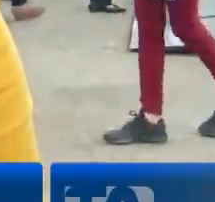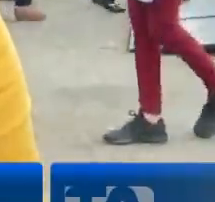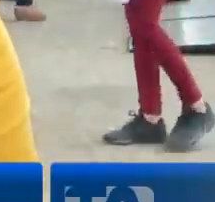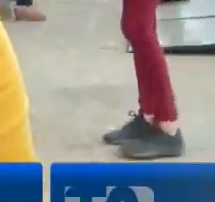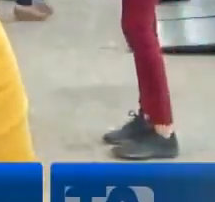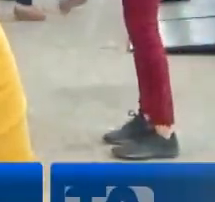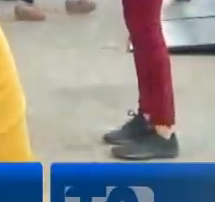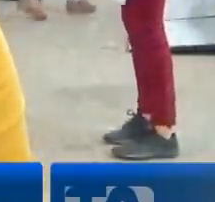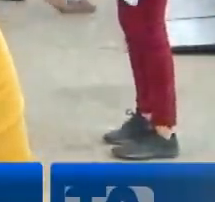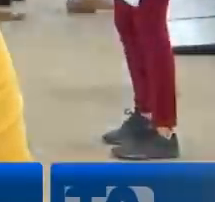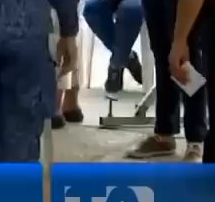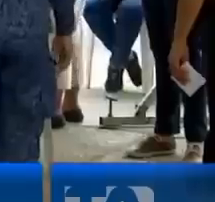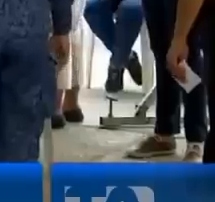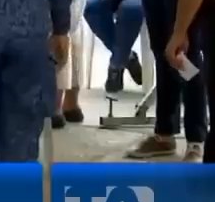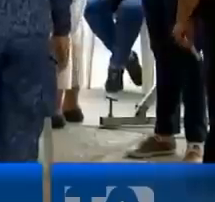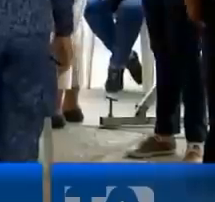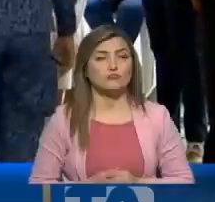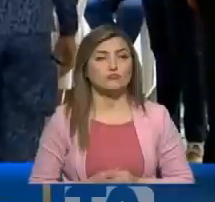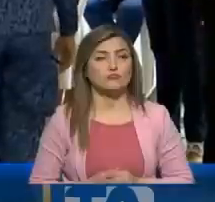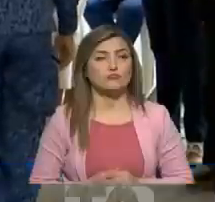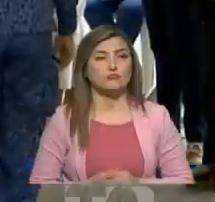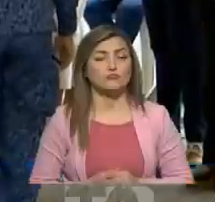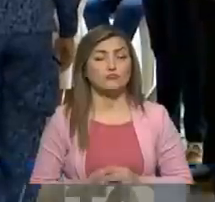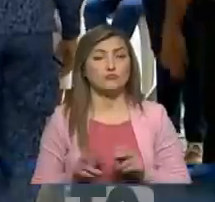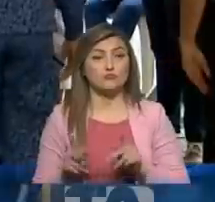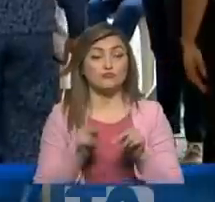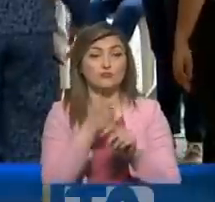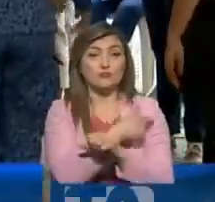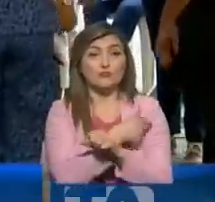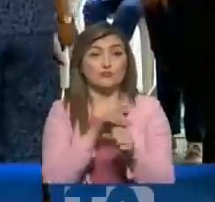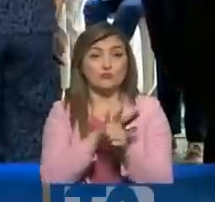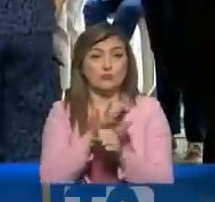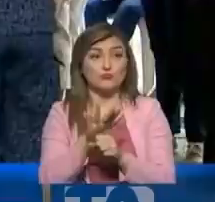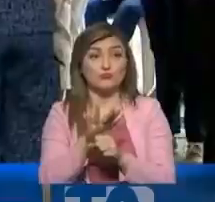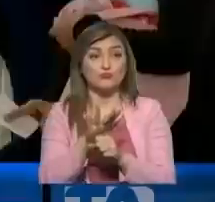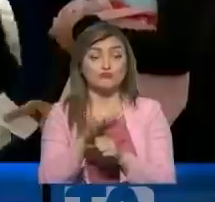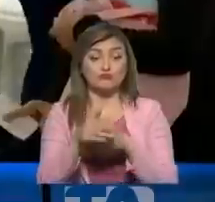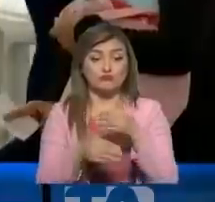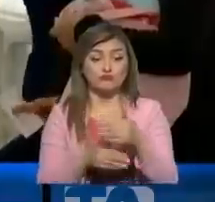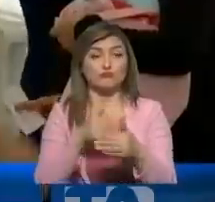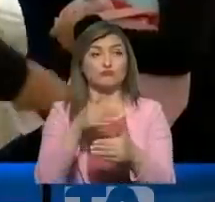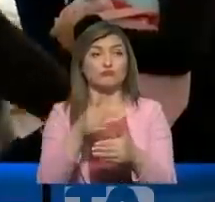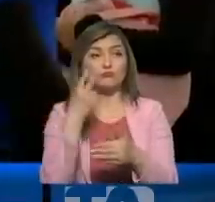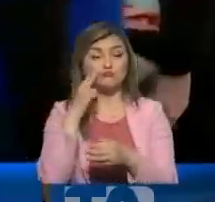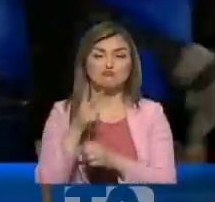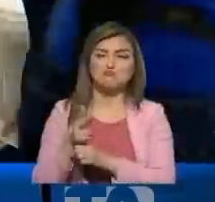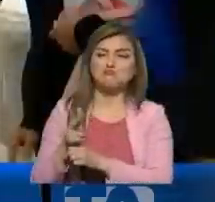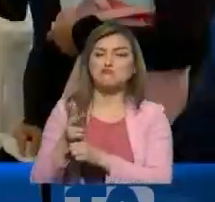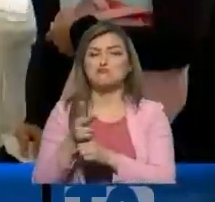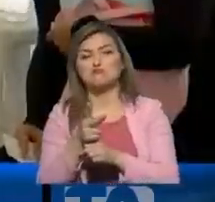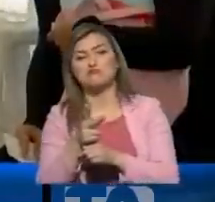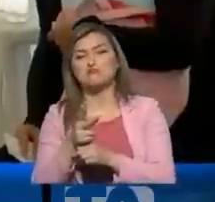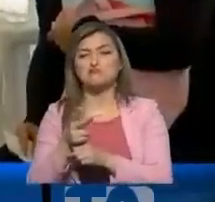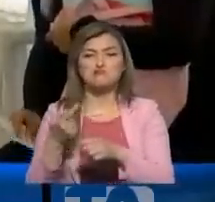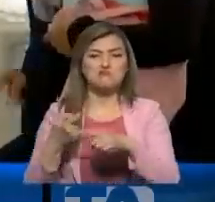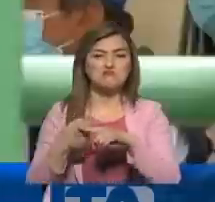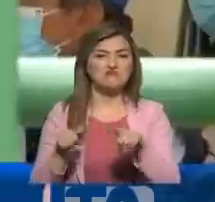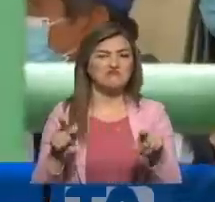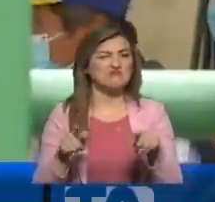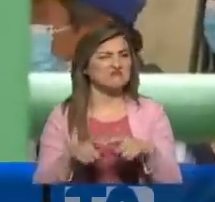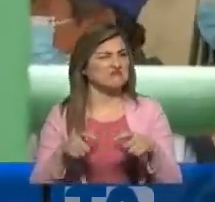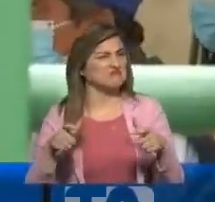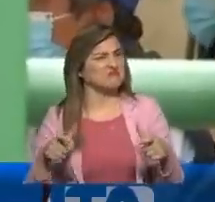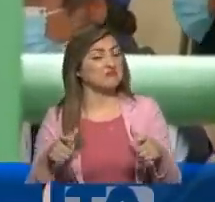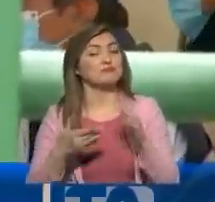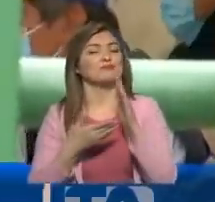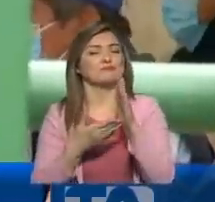Vacunación contra el coronavirus y aquí en Guayaquil, en un recorrido que hicimos por varios vacunatorios, se observan diferencias marcadas.